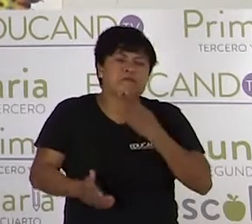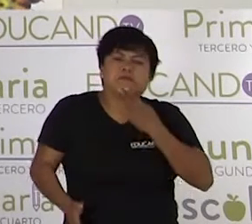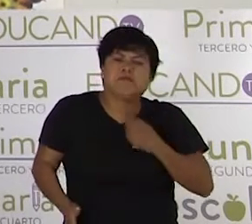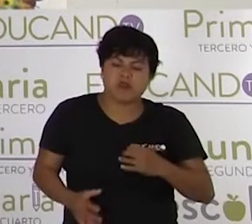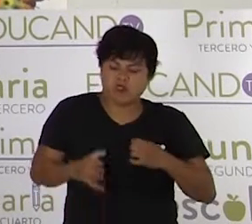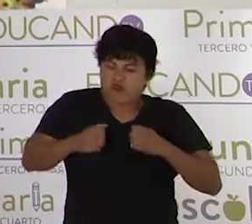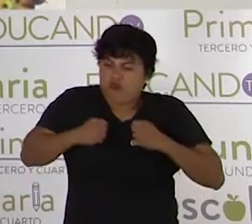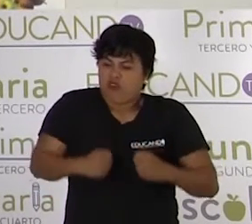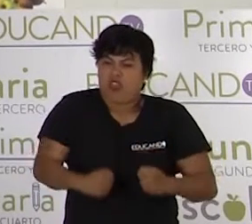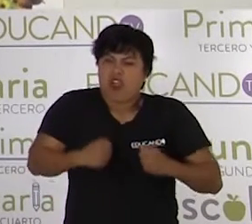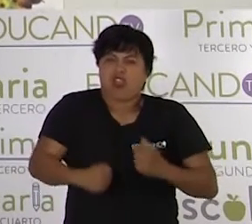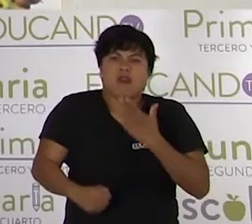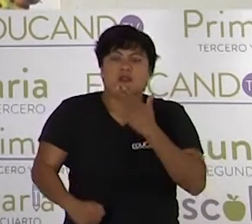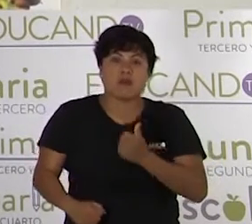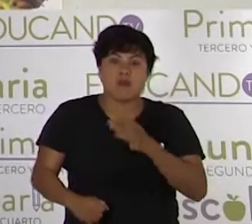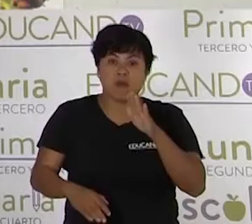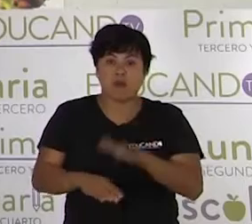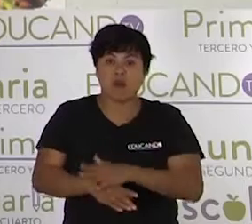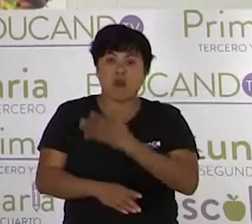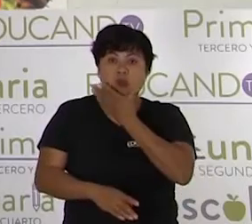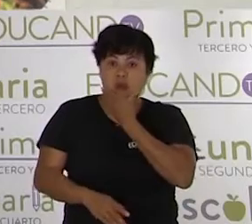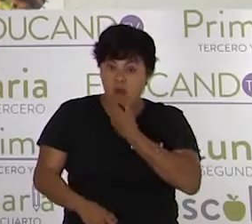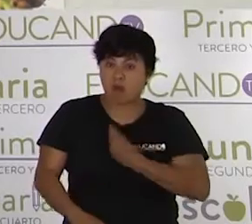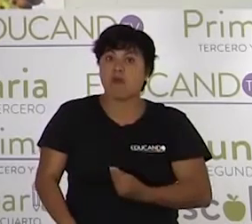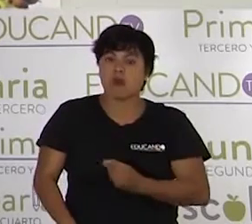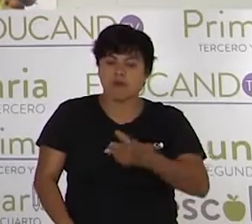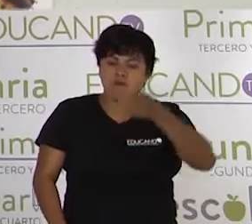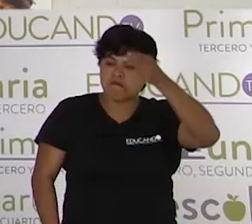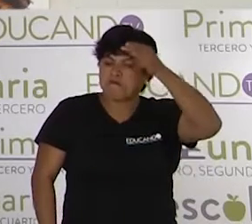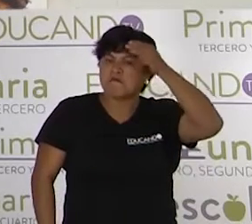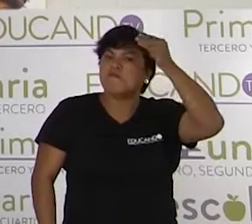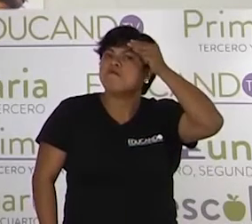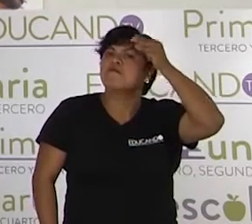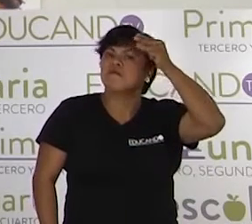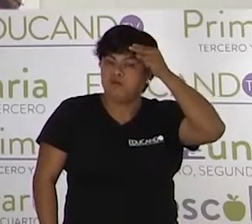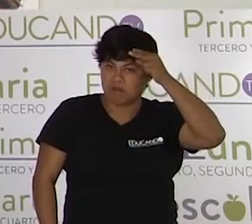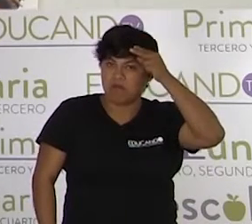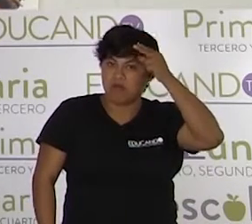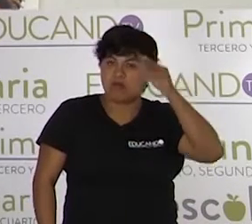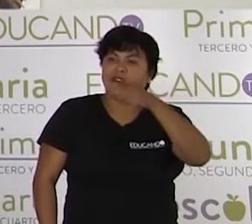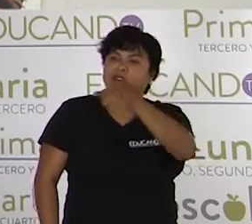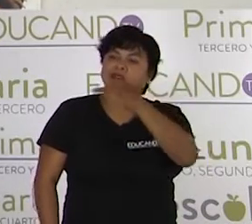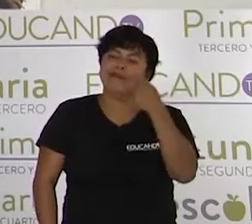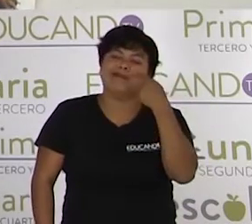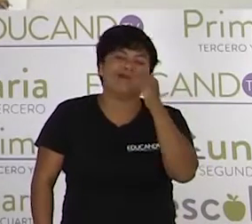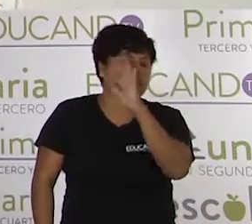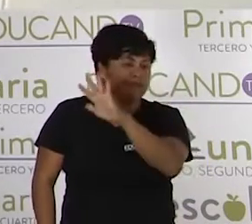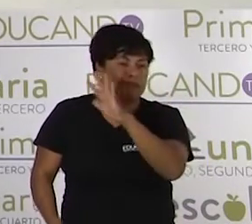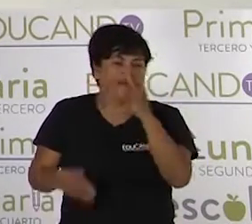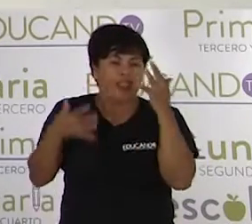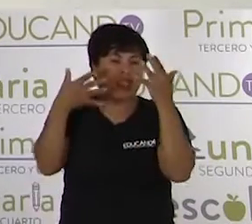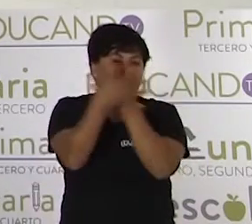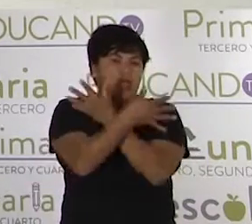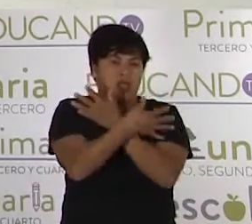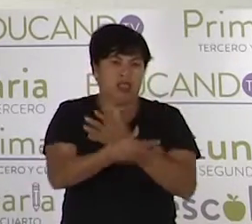advirtió, porque el hombre es muy inteligente. Ya lo verás.